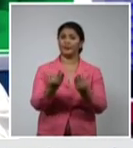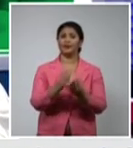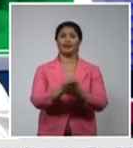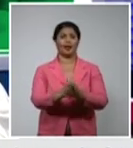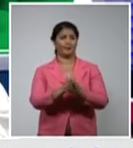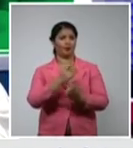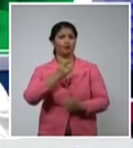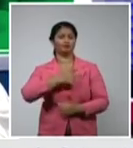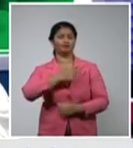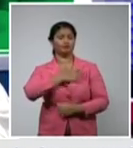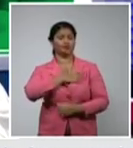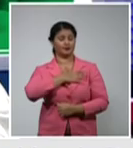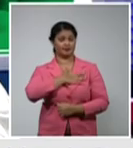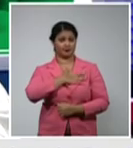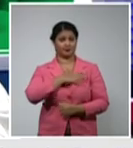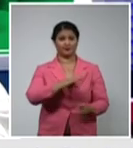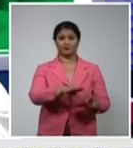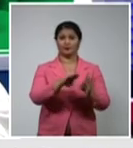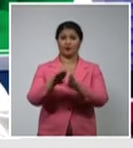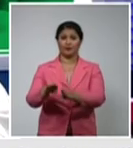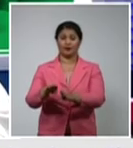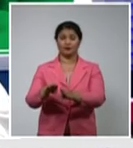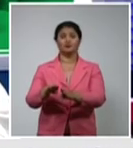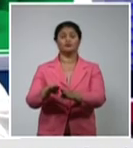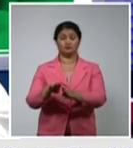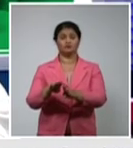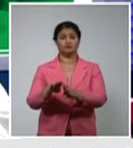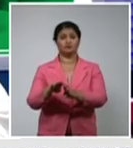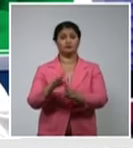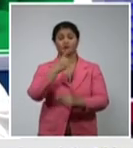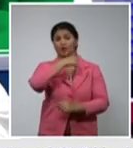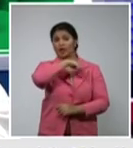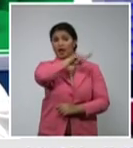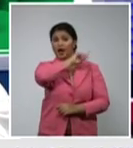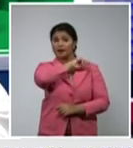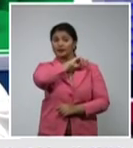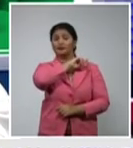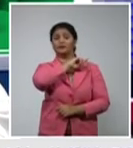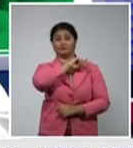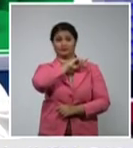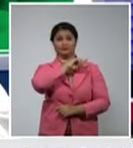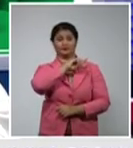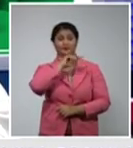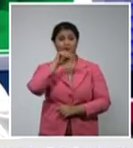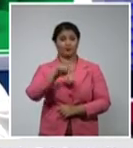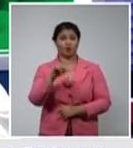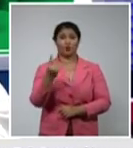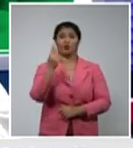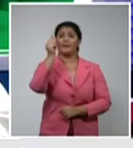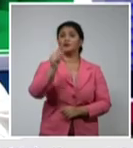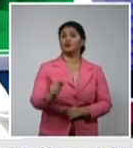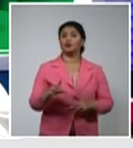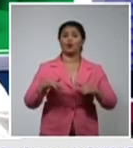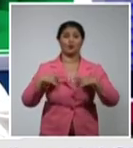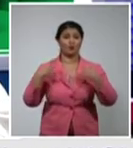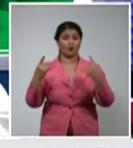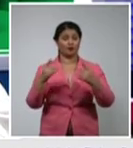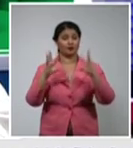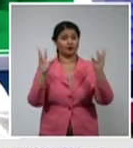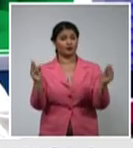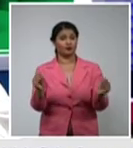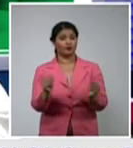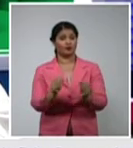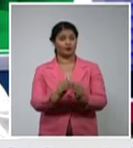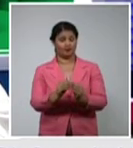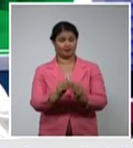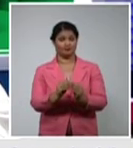este comportamiento en el día de ayer de la letalidad en nuestro país, pues